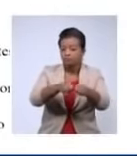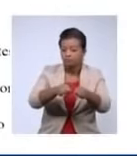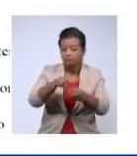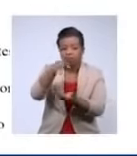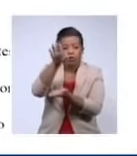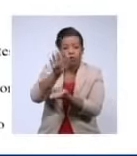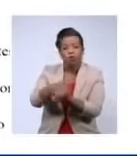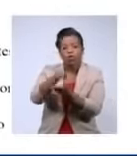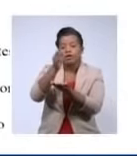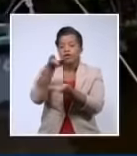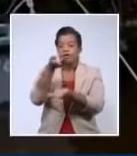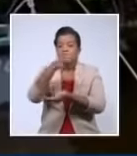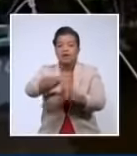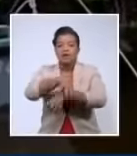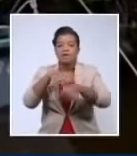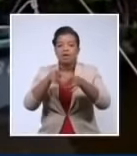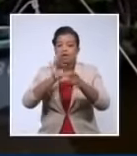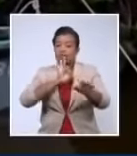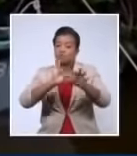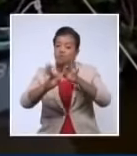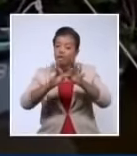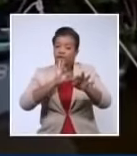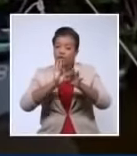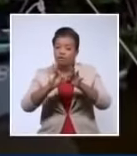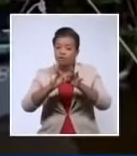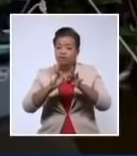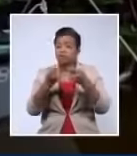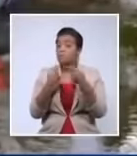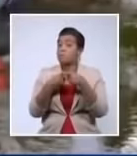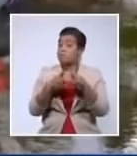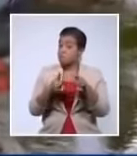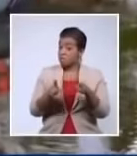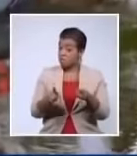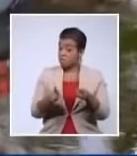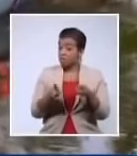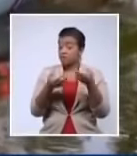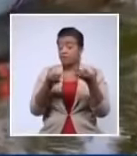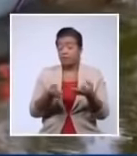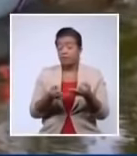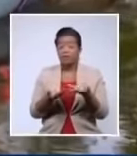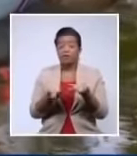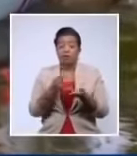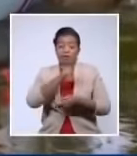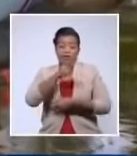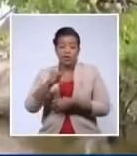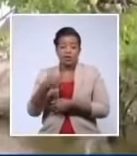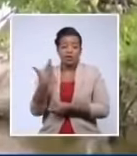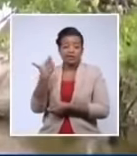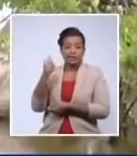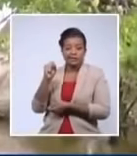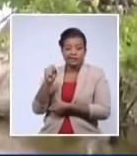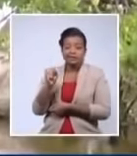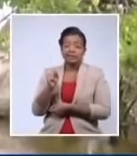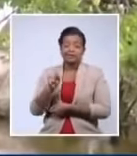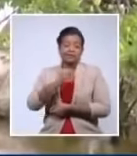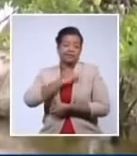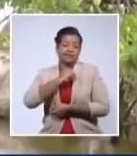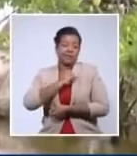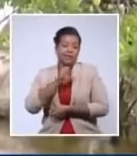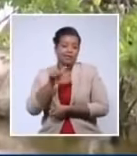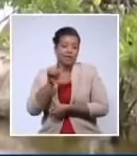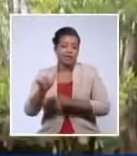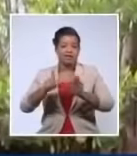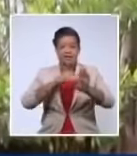protegidas y en peligro de extinción. No obstante, ante elementos inescrupulosos que no cesan en su empeño de realizar la